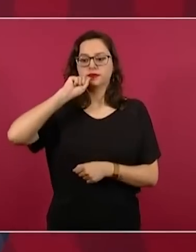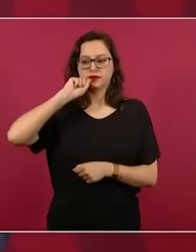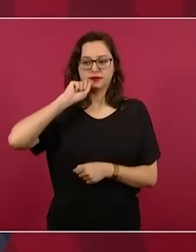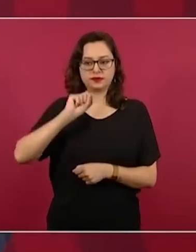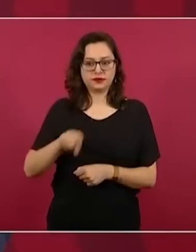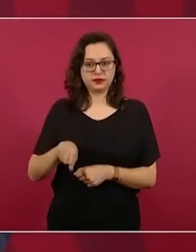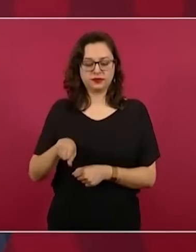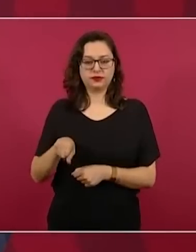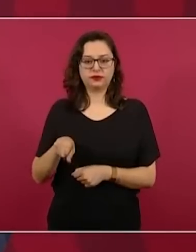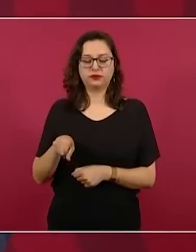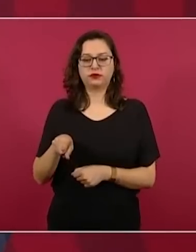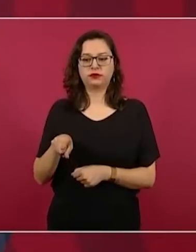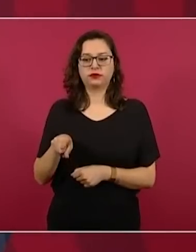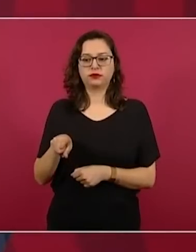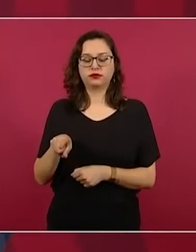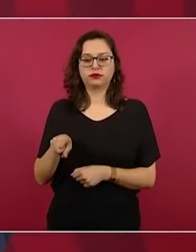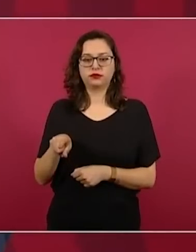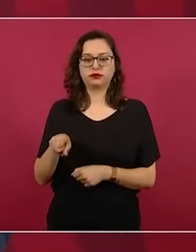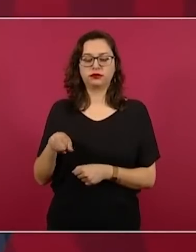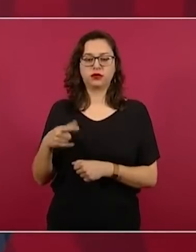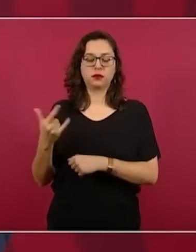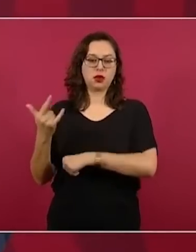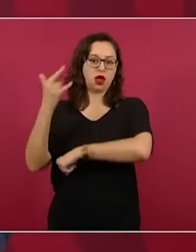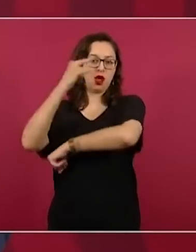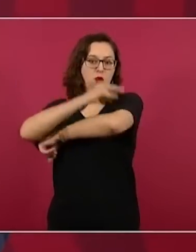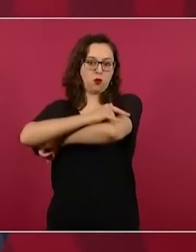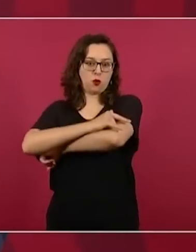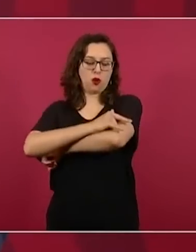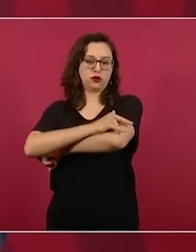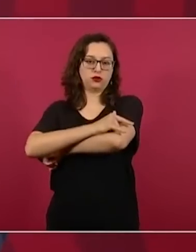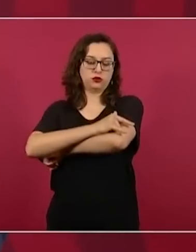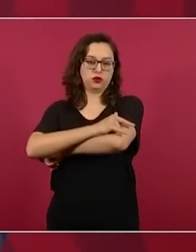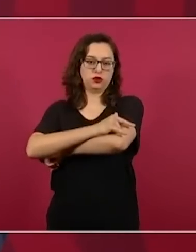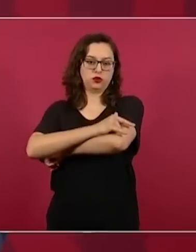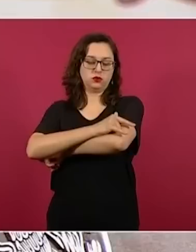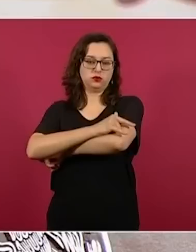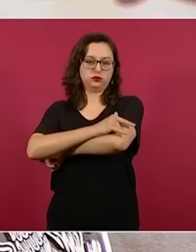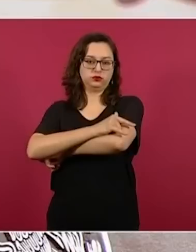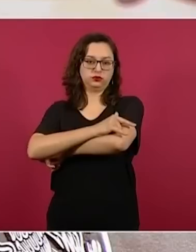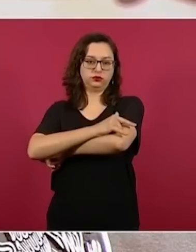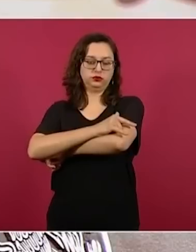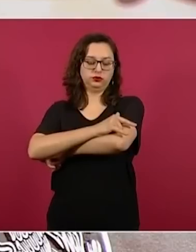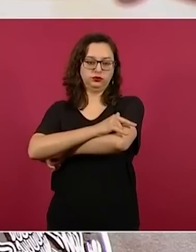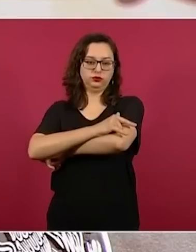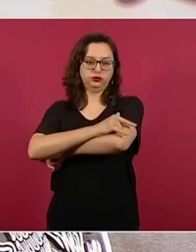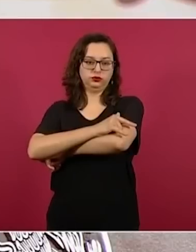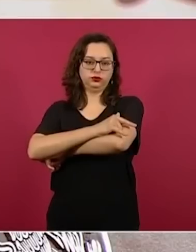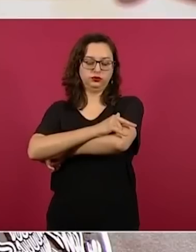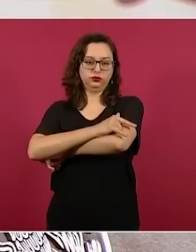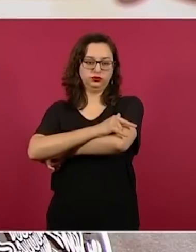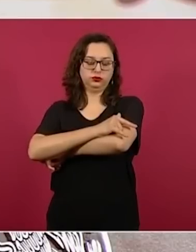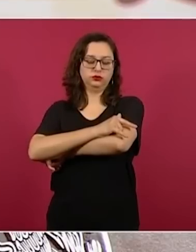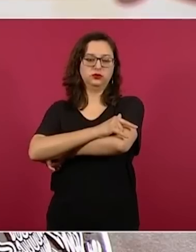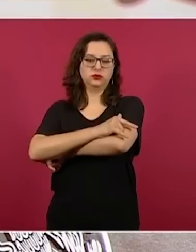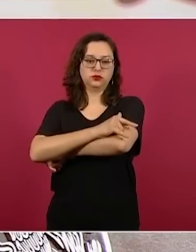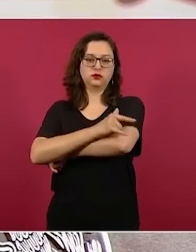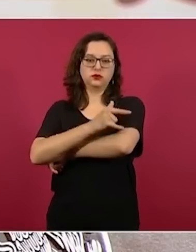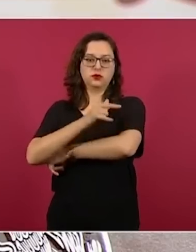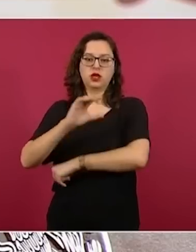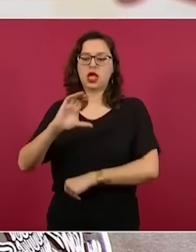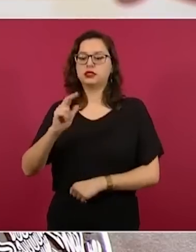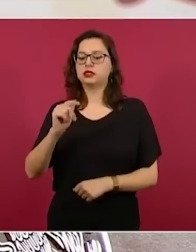haberlo nacionalizado, por lo que adelantó que ambas naciones trabajarán de manera conjunta para su explotación y procesamiento con el uso de